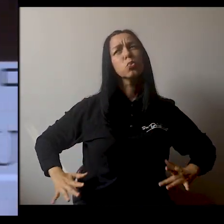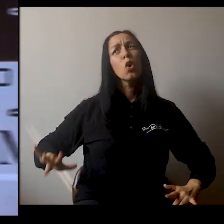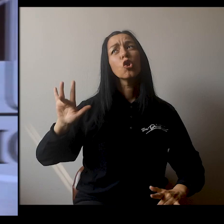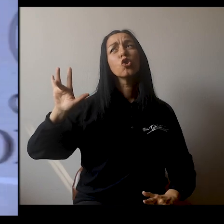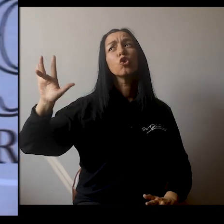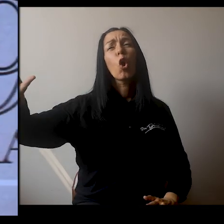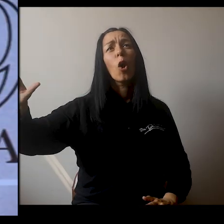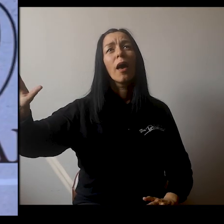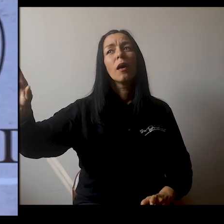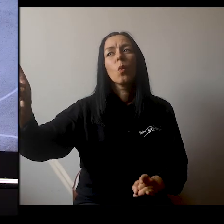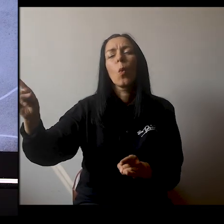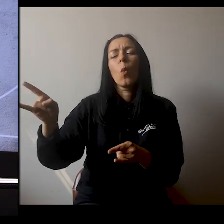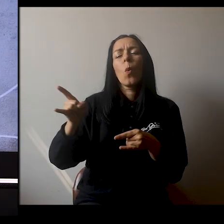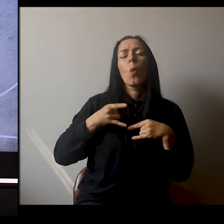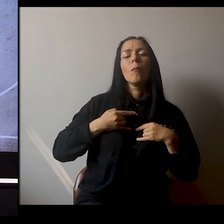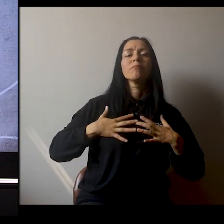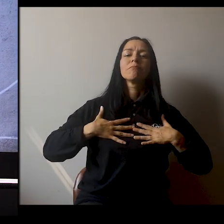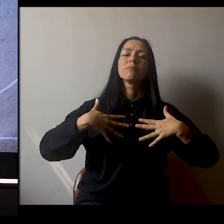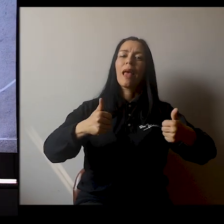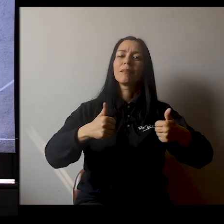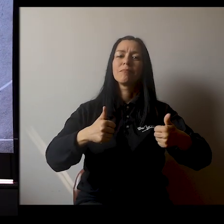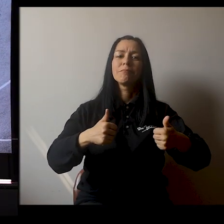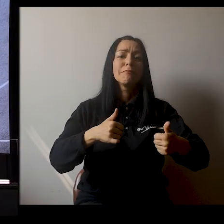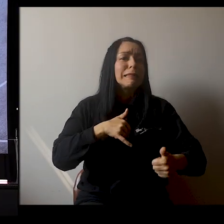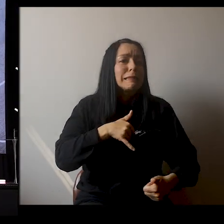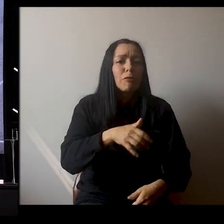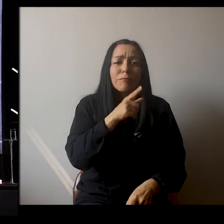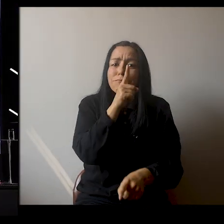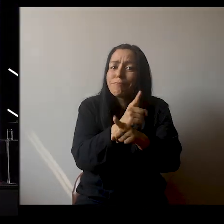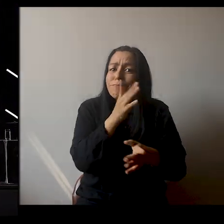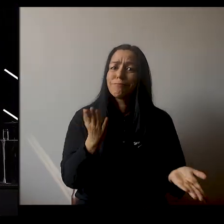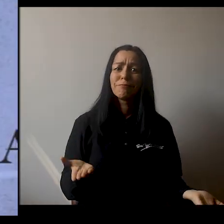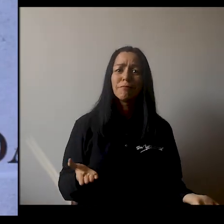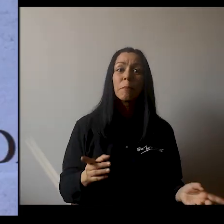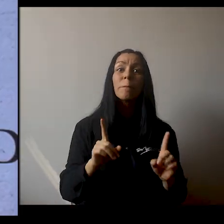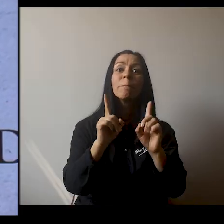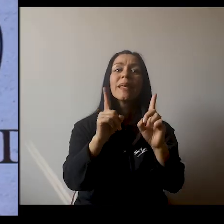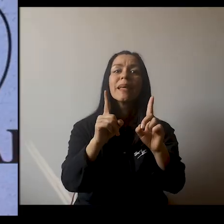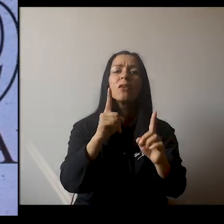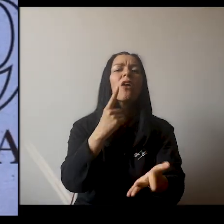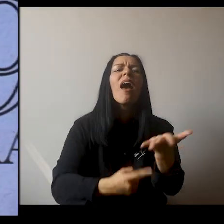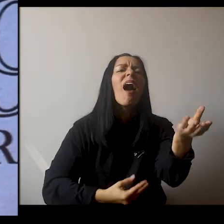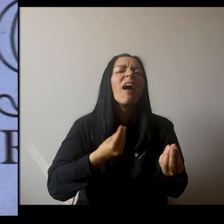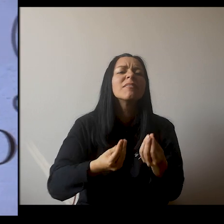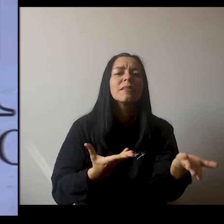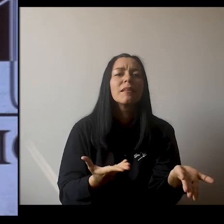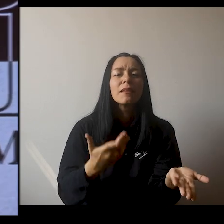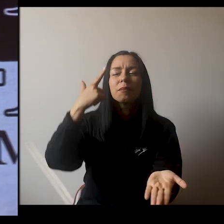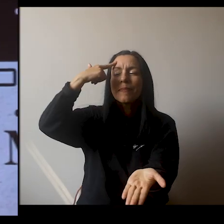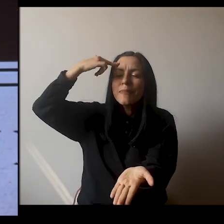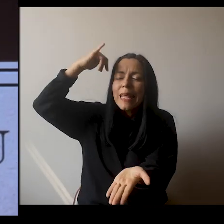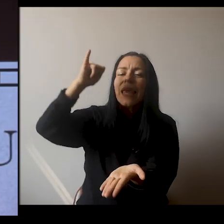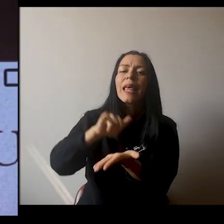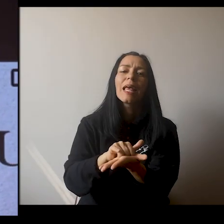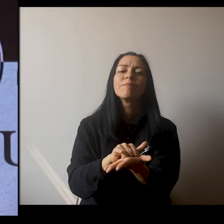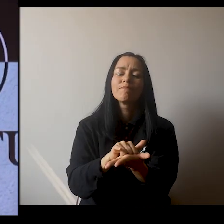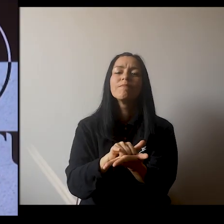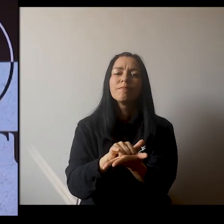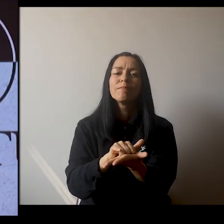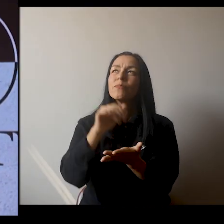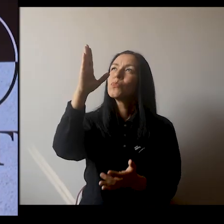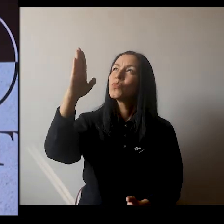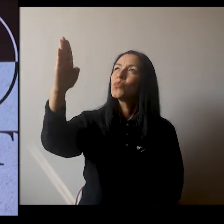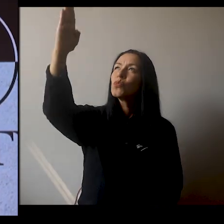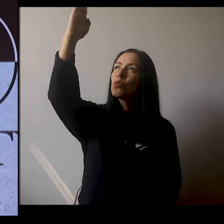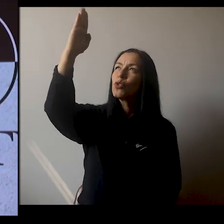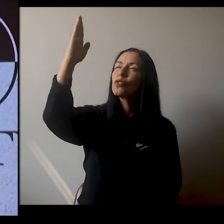logro tocar el borde de su vestidura, seré sana. Y así fue. Pero ¿qué tenemos que hacer?